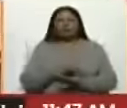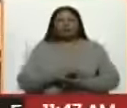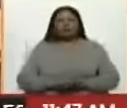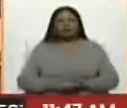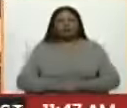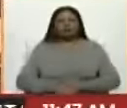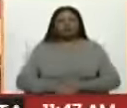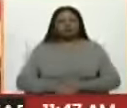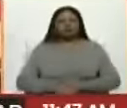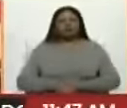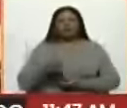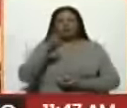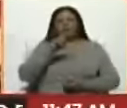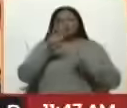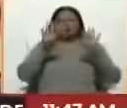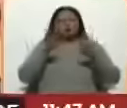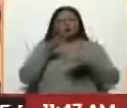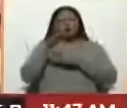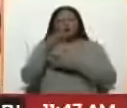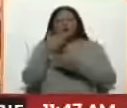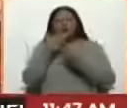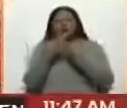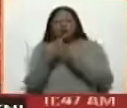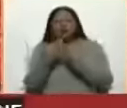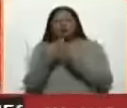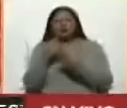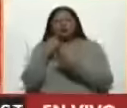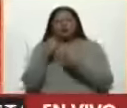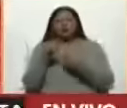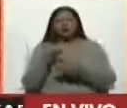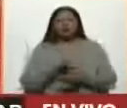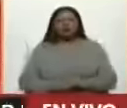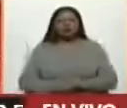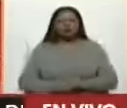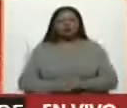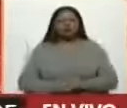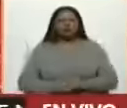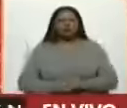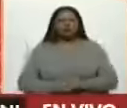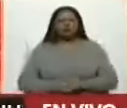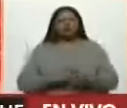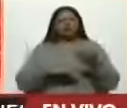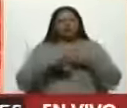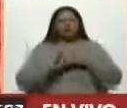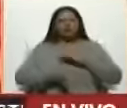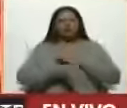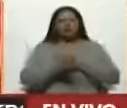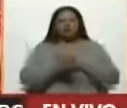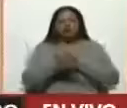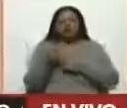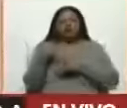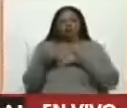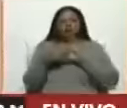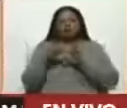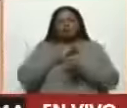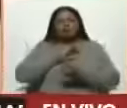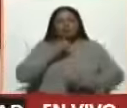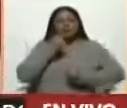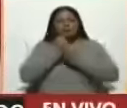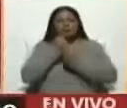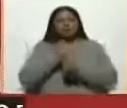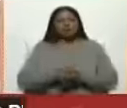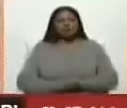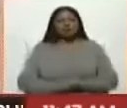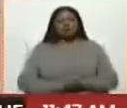Sino que yo el 29 voy, le doy las gracias y le digo, mira hermano, hermana, vamos, usted puede contar conmigo. Yo